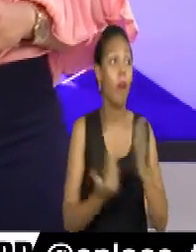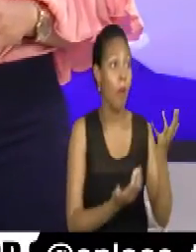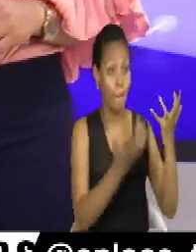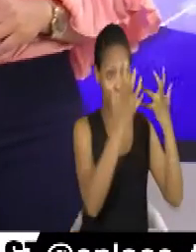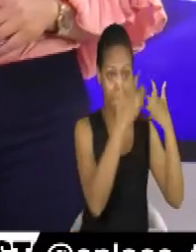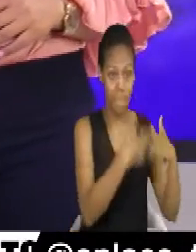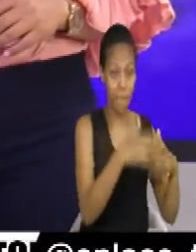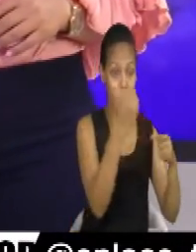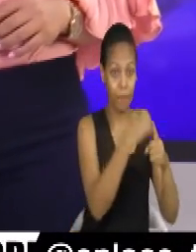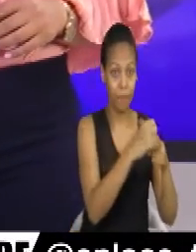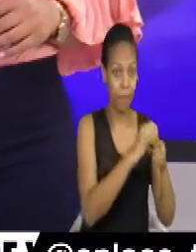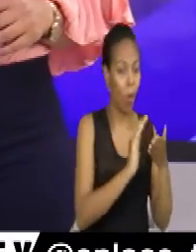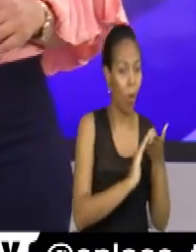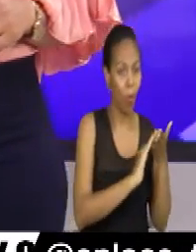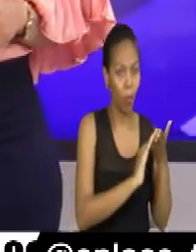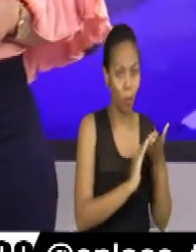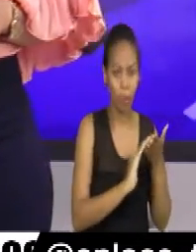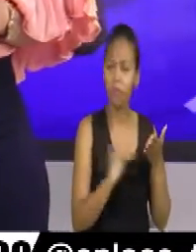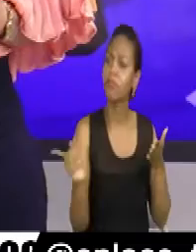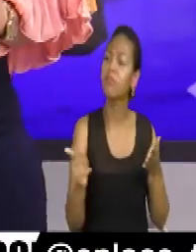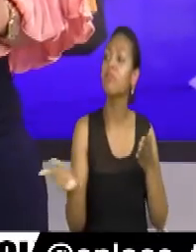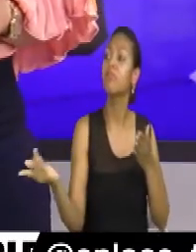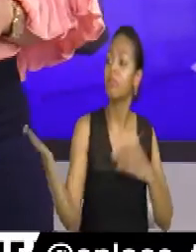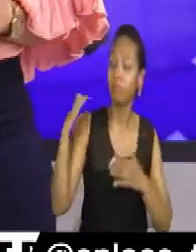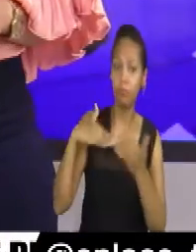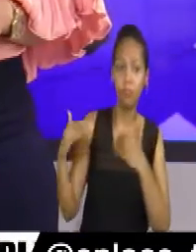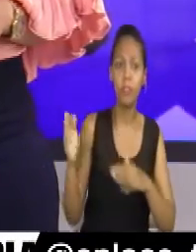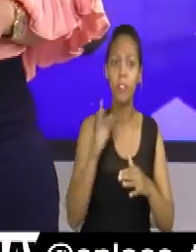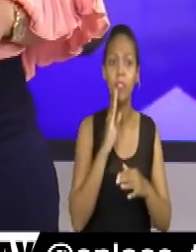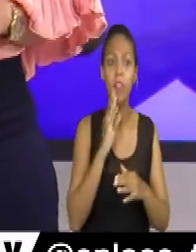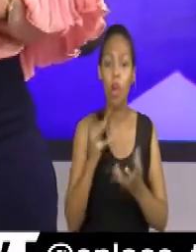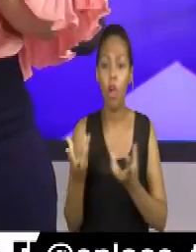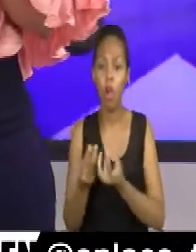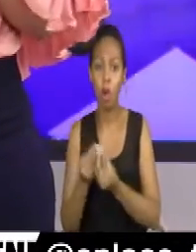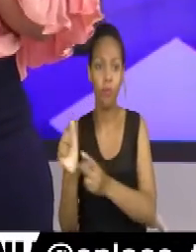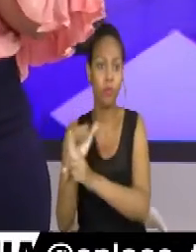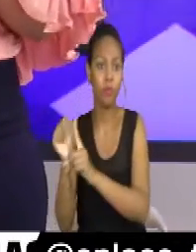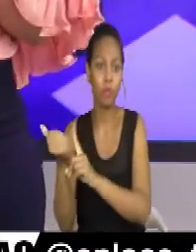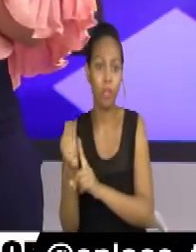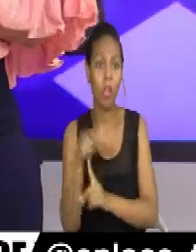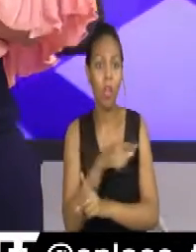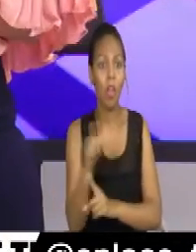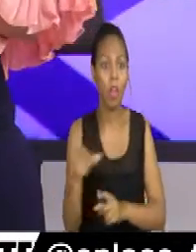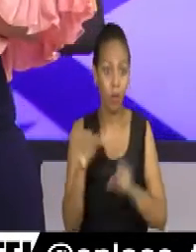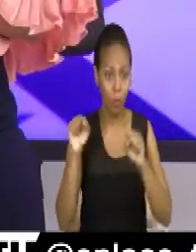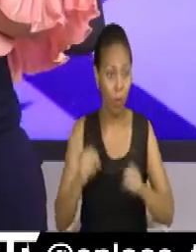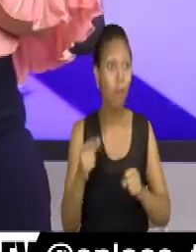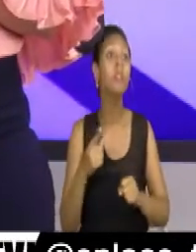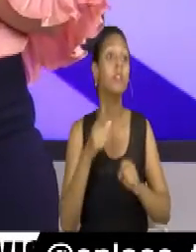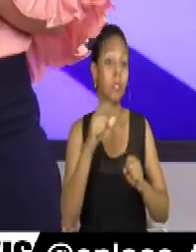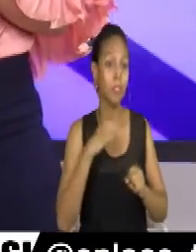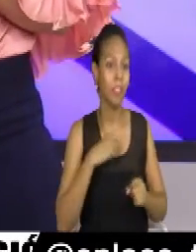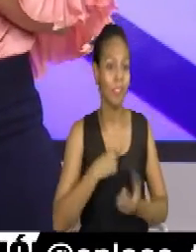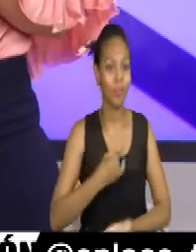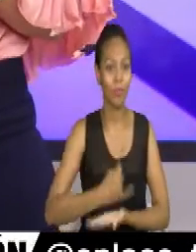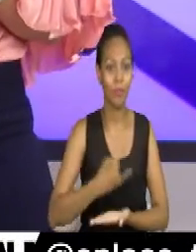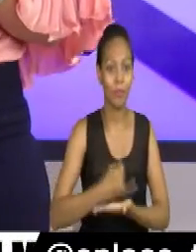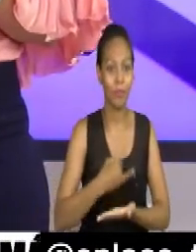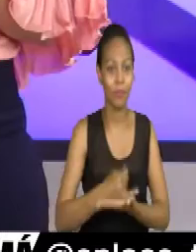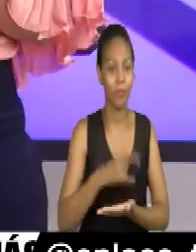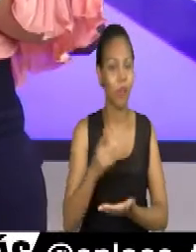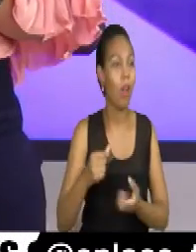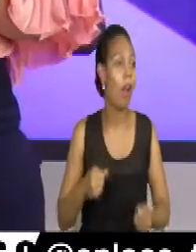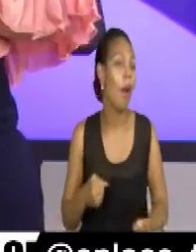Barranca Bermeja. En este escenario están invitadas organizaciones sociales que forman parte del Comité Cívico Popular en defensa del